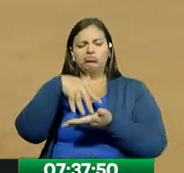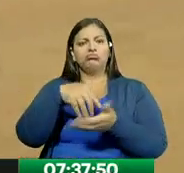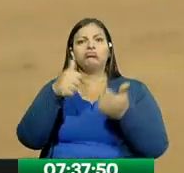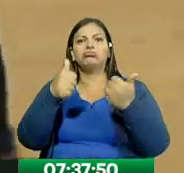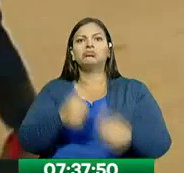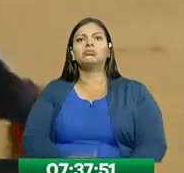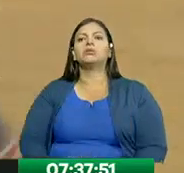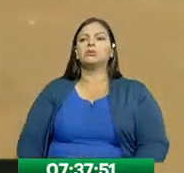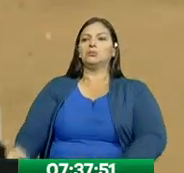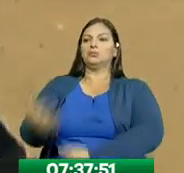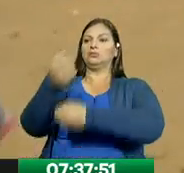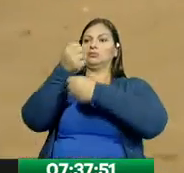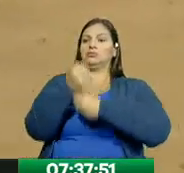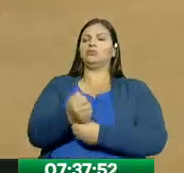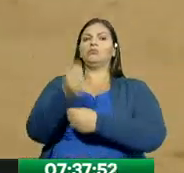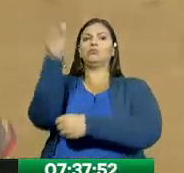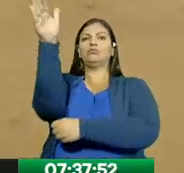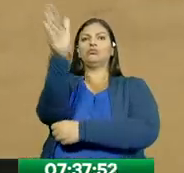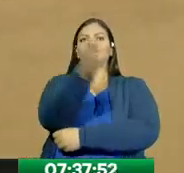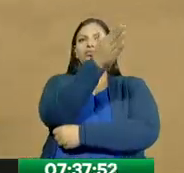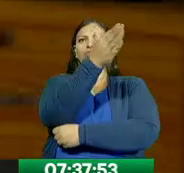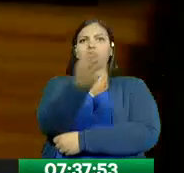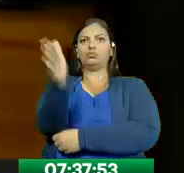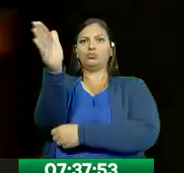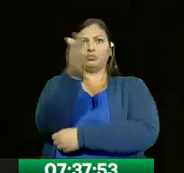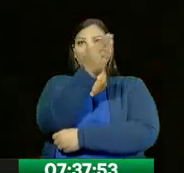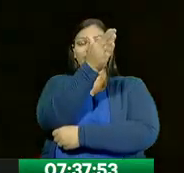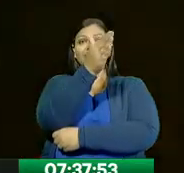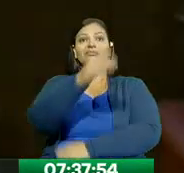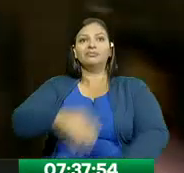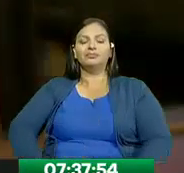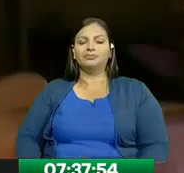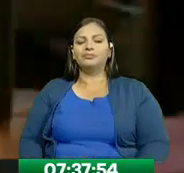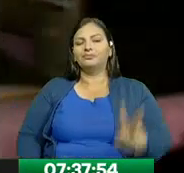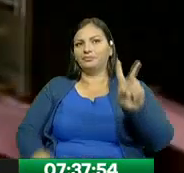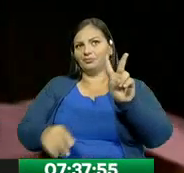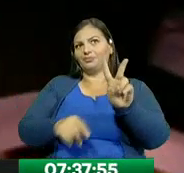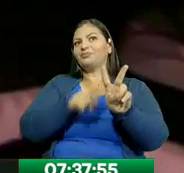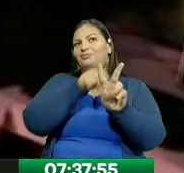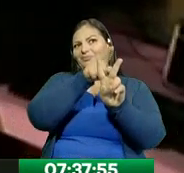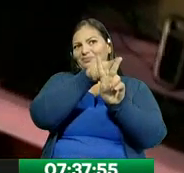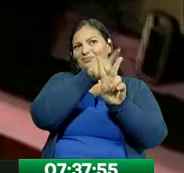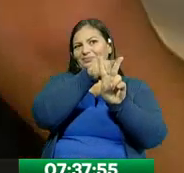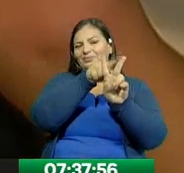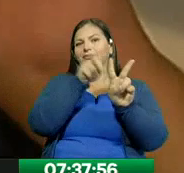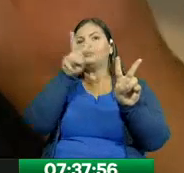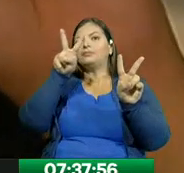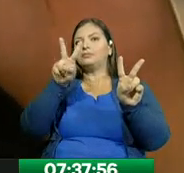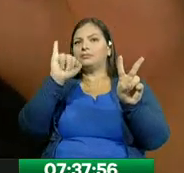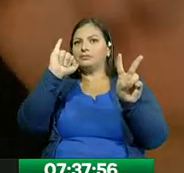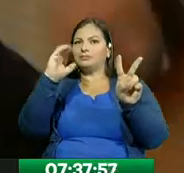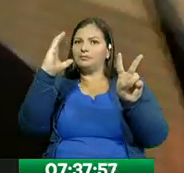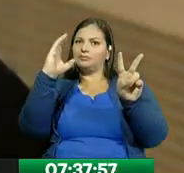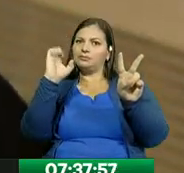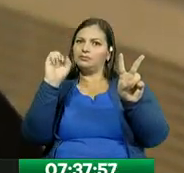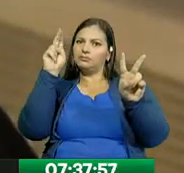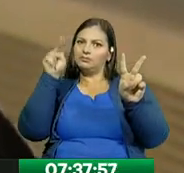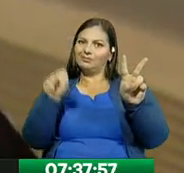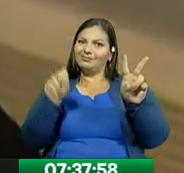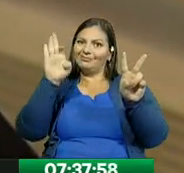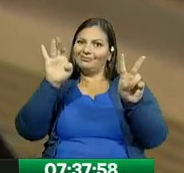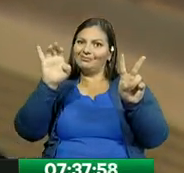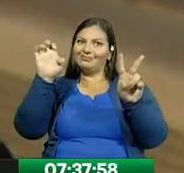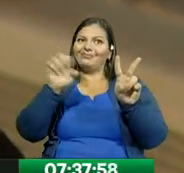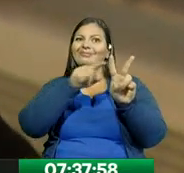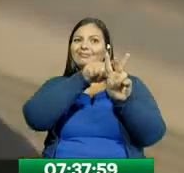perdió su visión tras un tumor cerebral. Confiesa que al principio la noticia fue muy dura, pero esto le sirvió para demostrar que